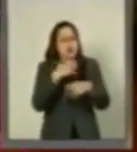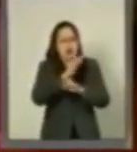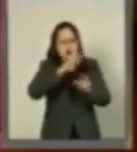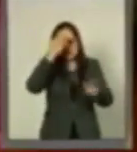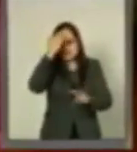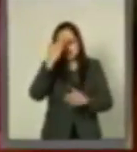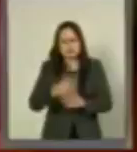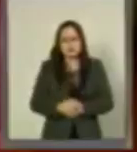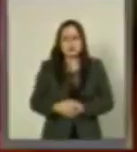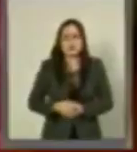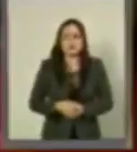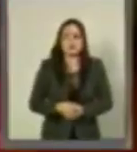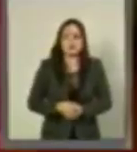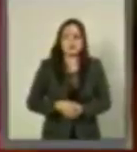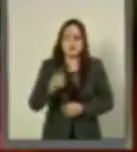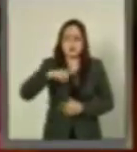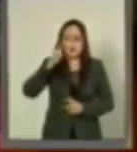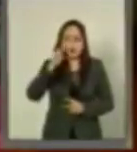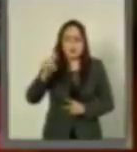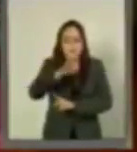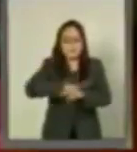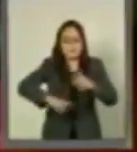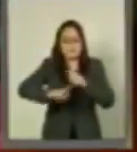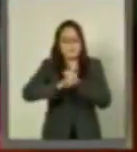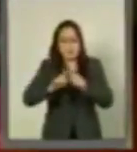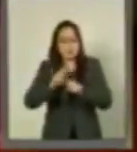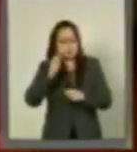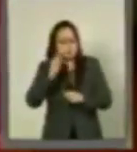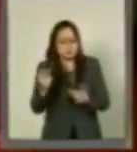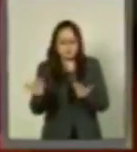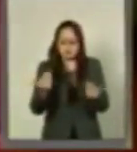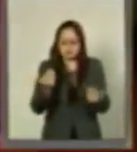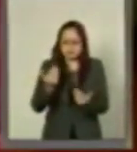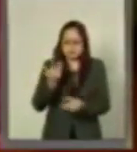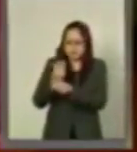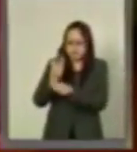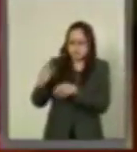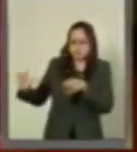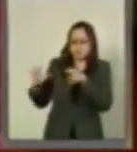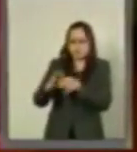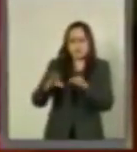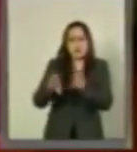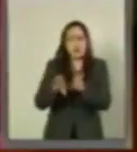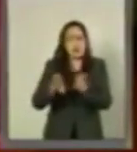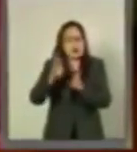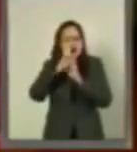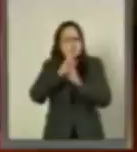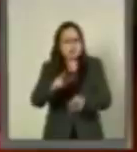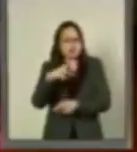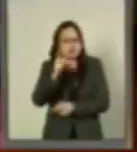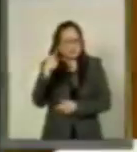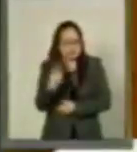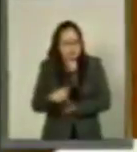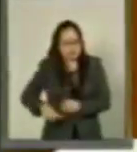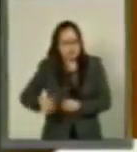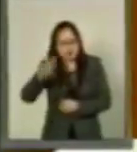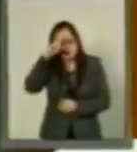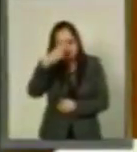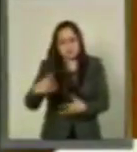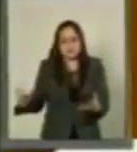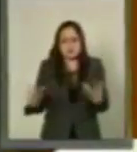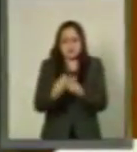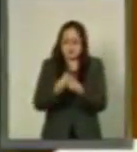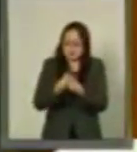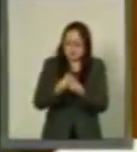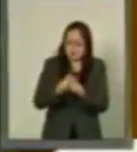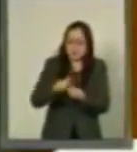¿Por qué no ponemos el contexto de la problemática y entonces ponemos la solución, pero como Estado mexicano en conjunto?